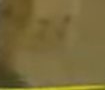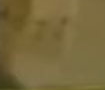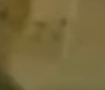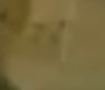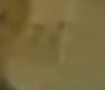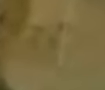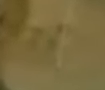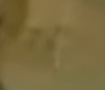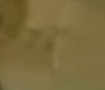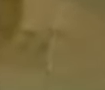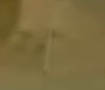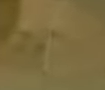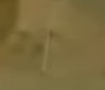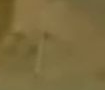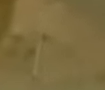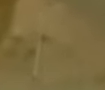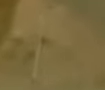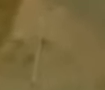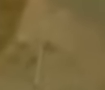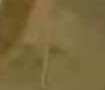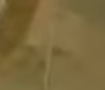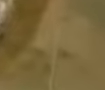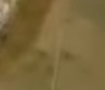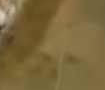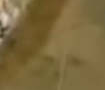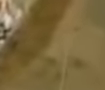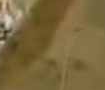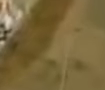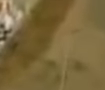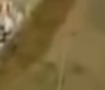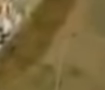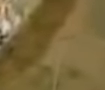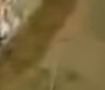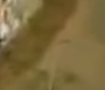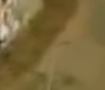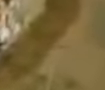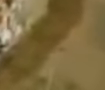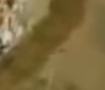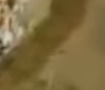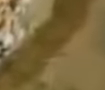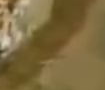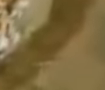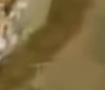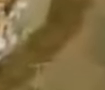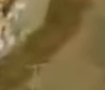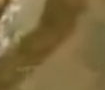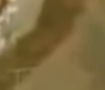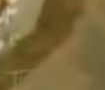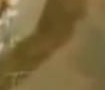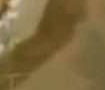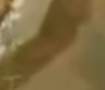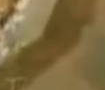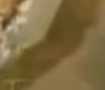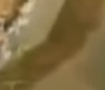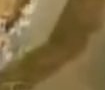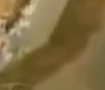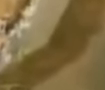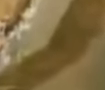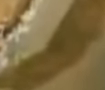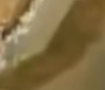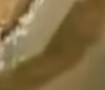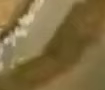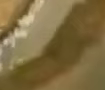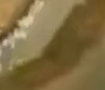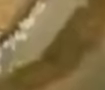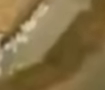actividad productiva nacional. En las prioridades establecidas en la agenda económica bolivariana y de los